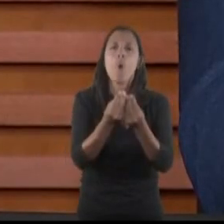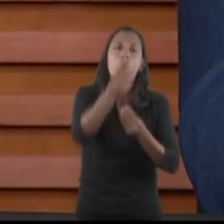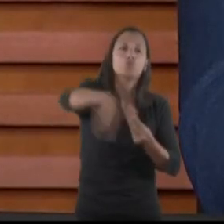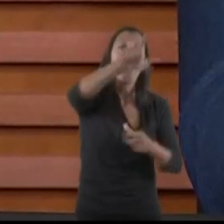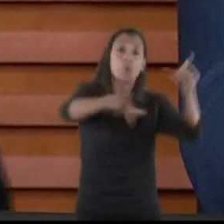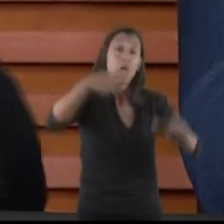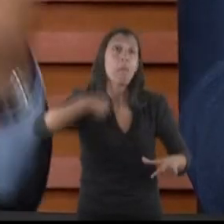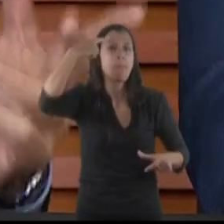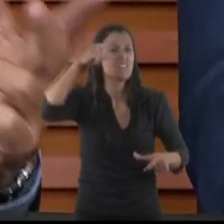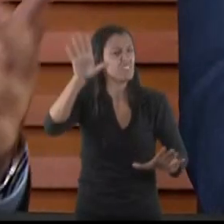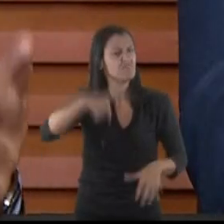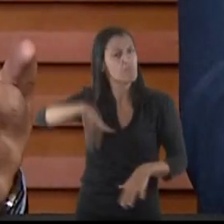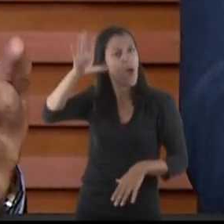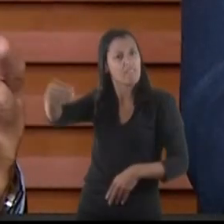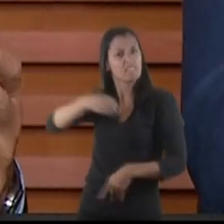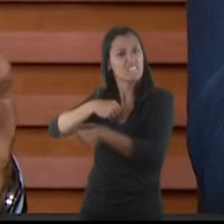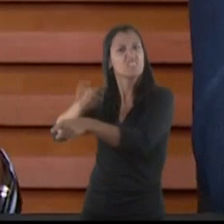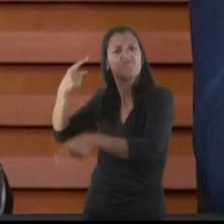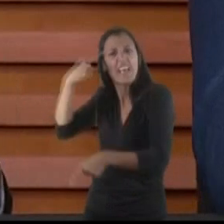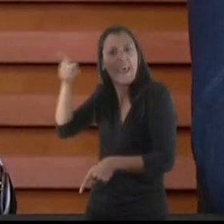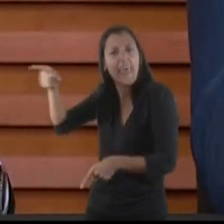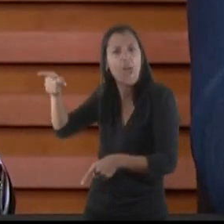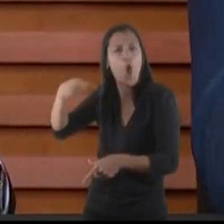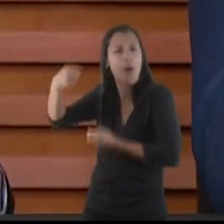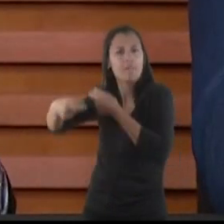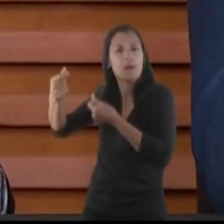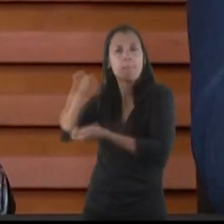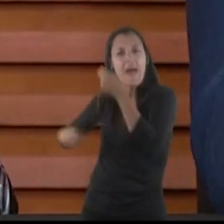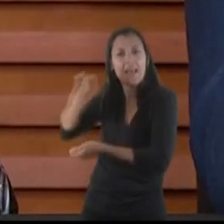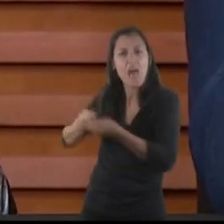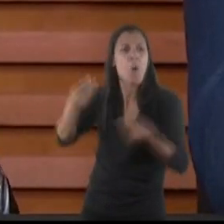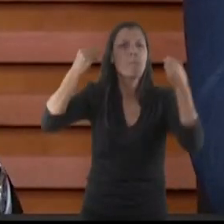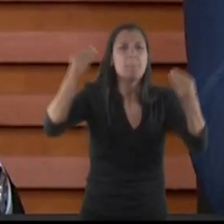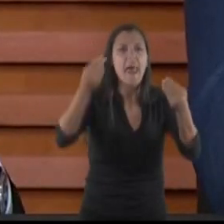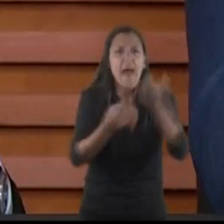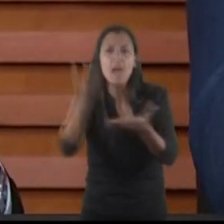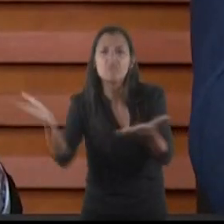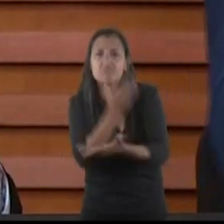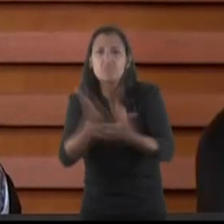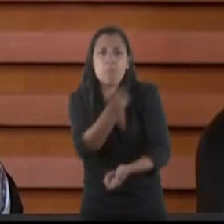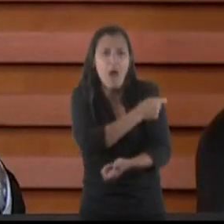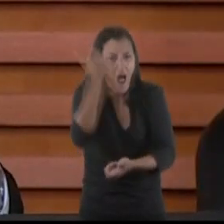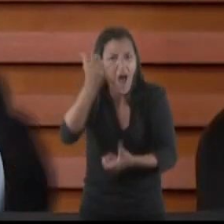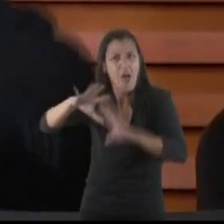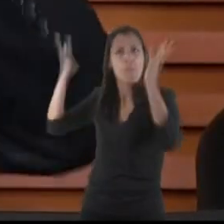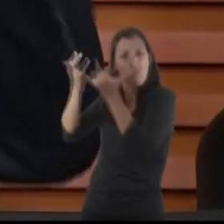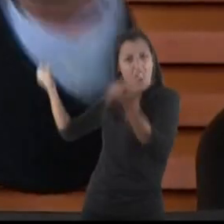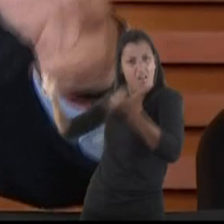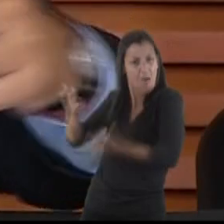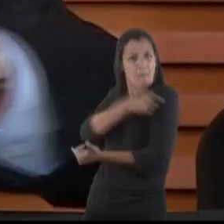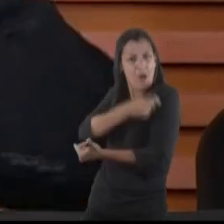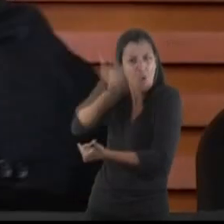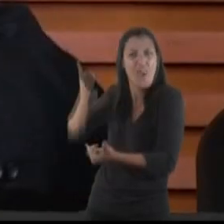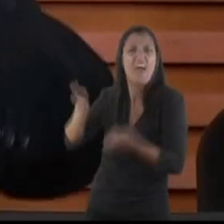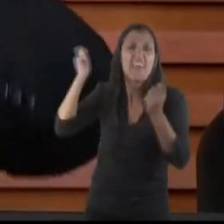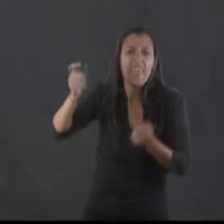cree en los mercados dirá, pero ¿para qué te pusiste a hacer una vacuna si finalmente ya hay una oferta de vacuna grande en el mundo? Las hacen los